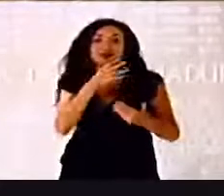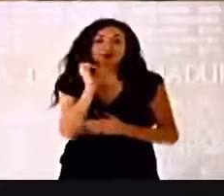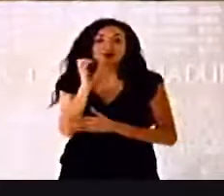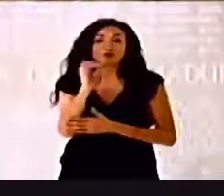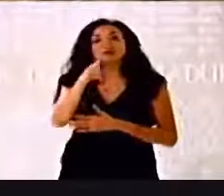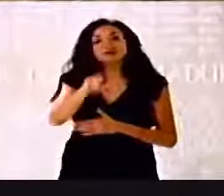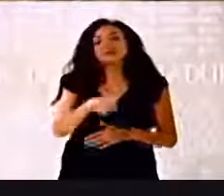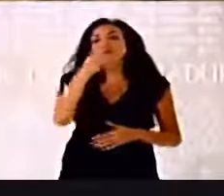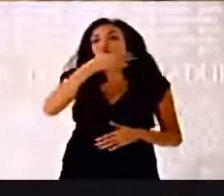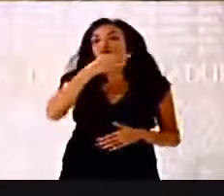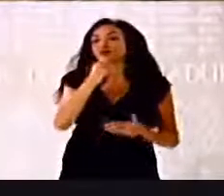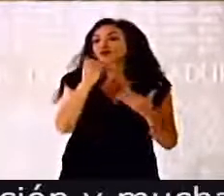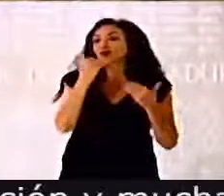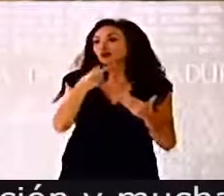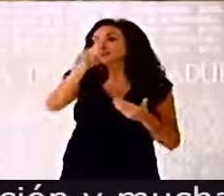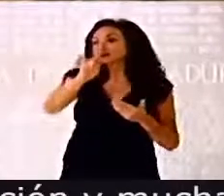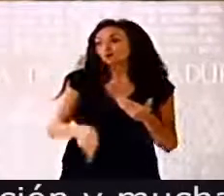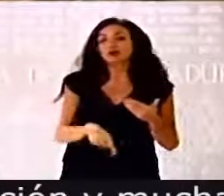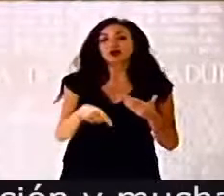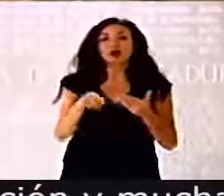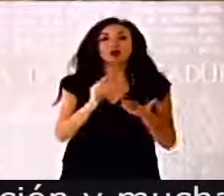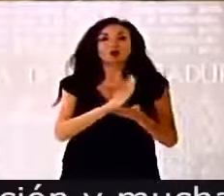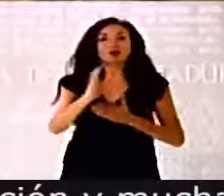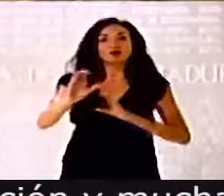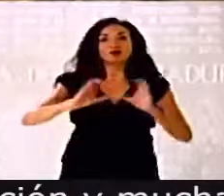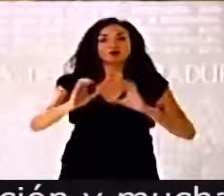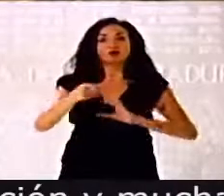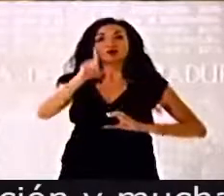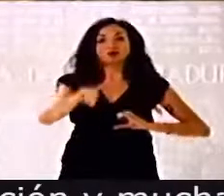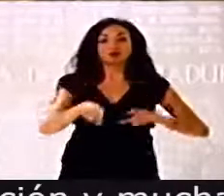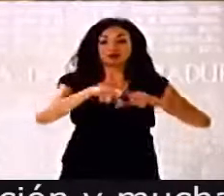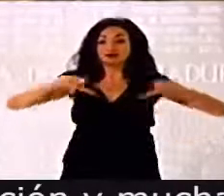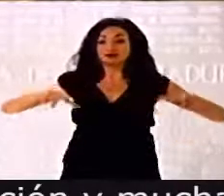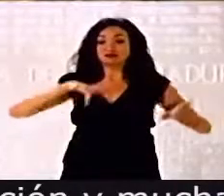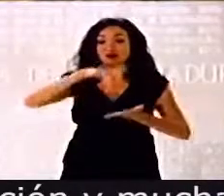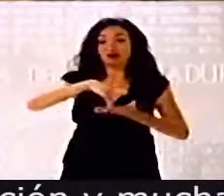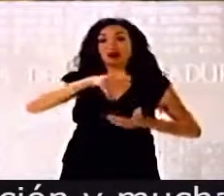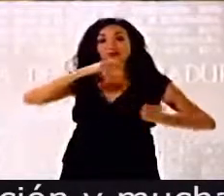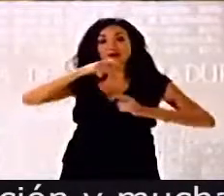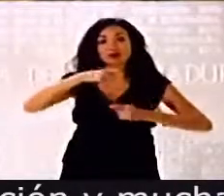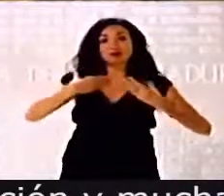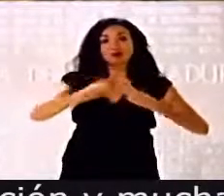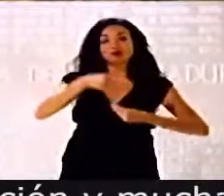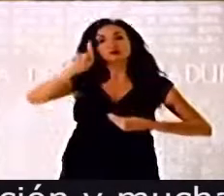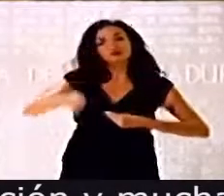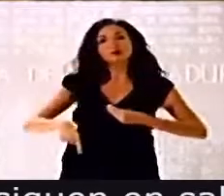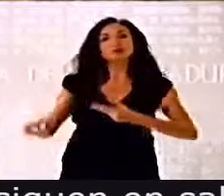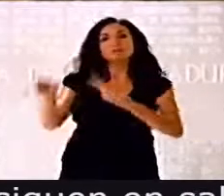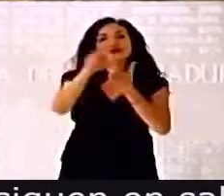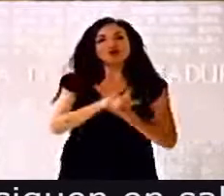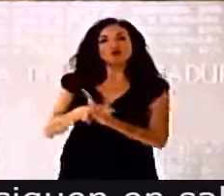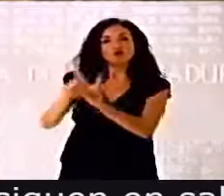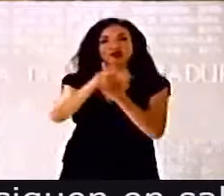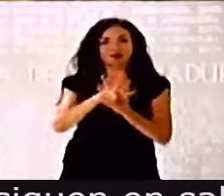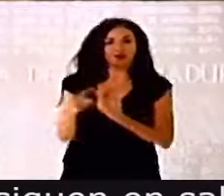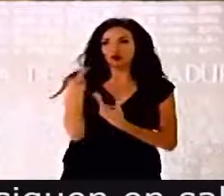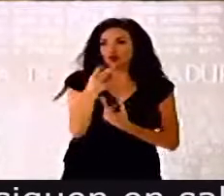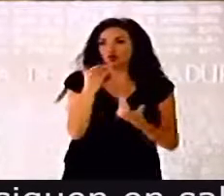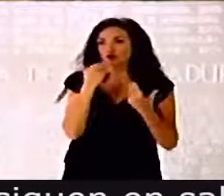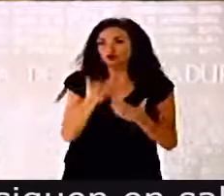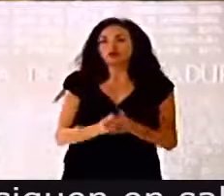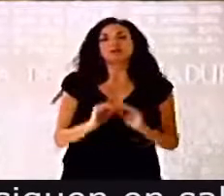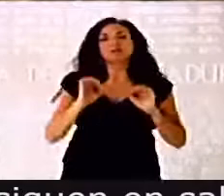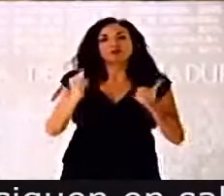gracias también a los medios de comunicación, tanto a los que nos siguen en la sala de prensa de la Junta como a los que nos siguen por videoconferencia. Empezamos